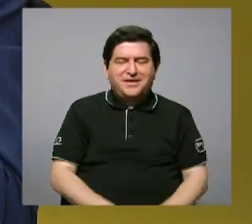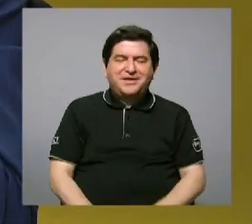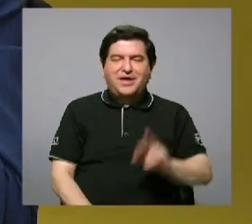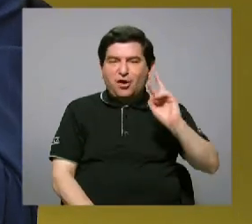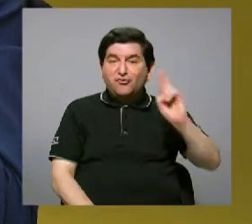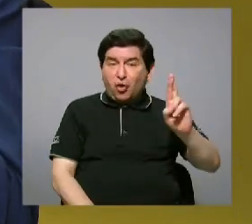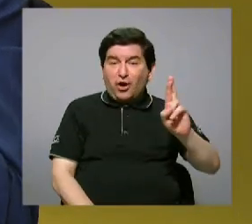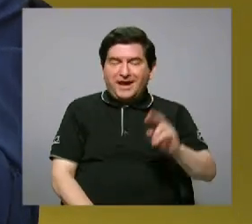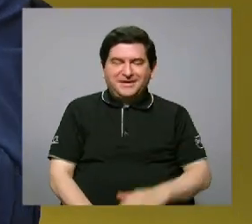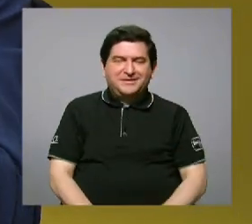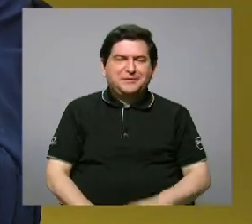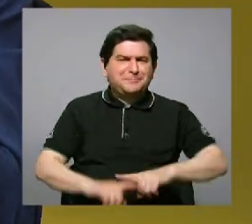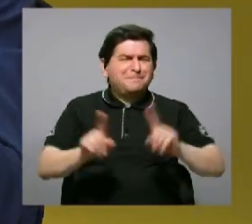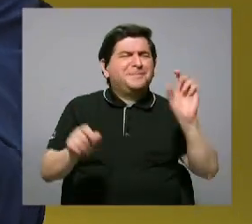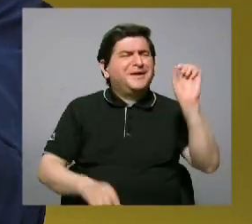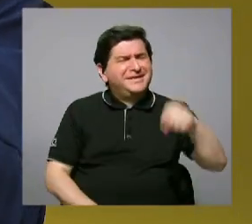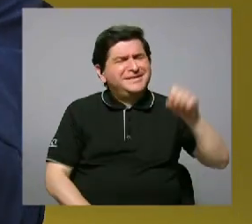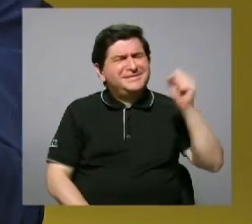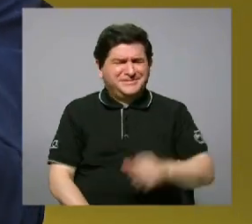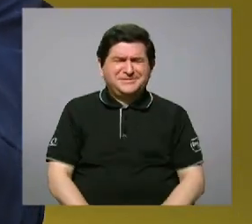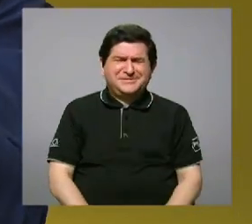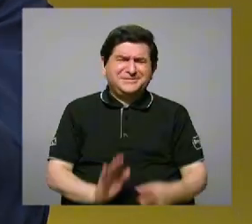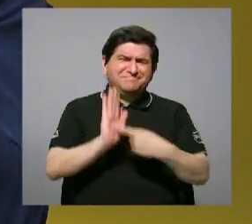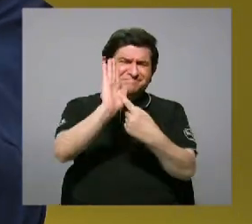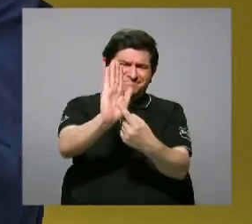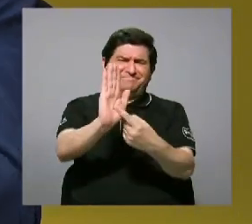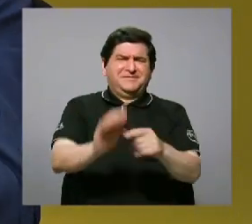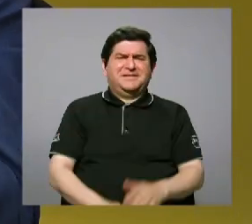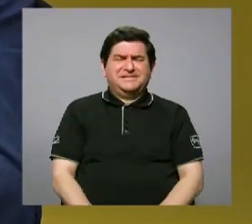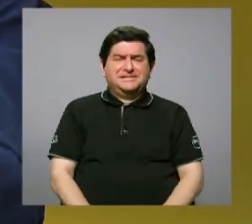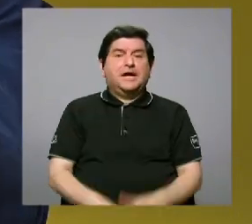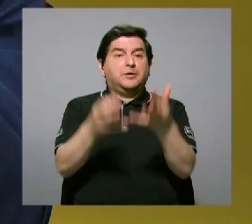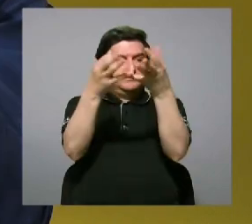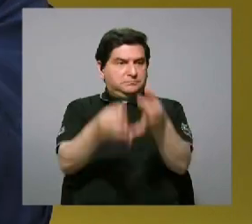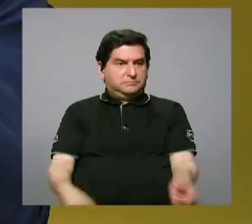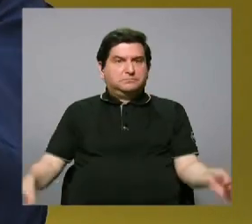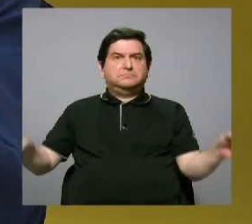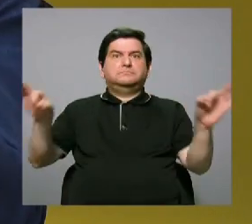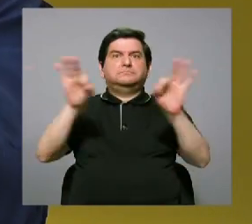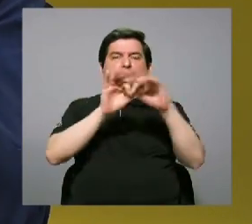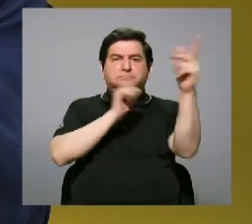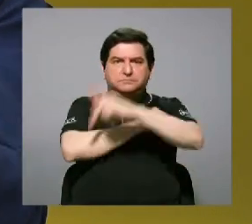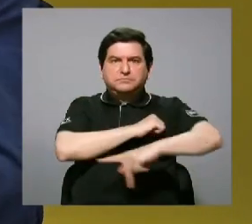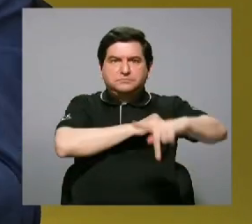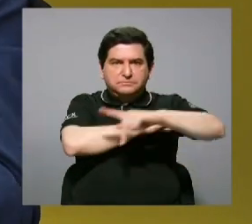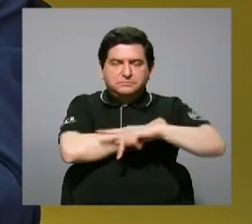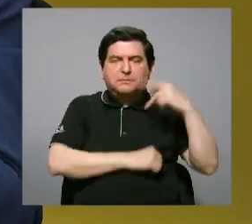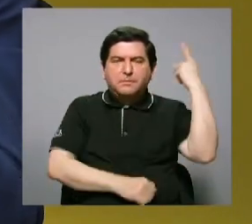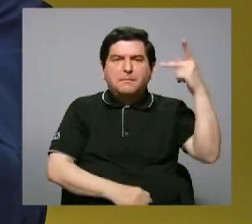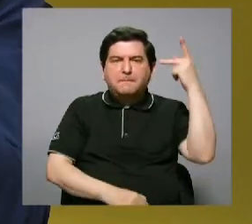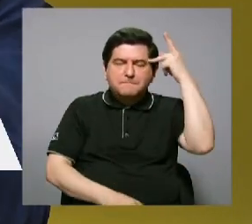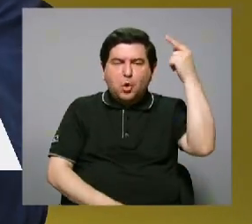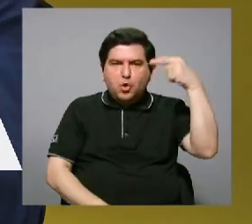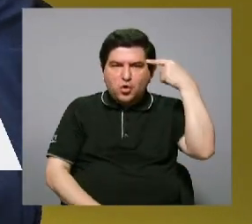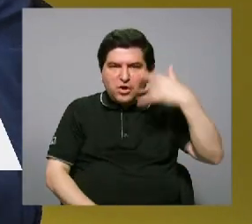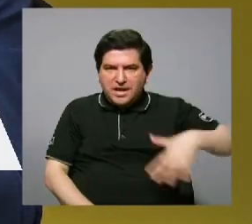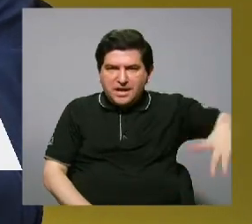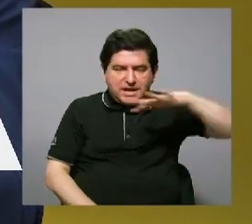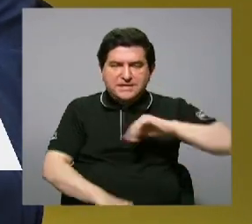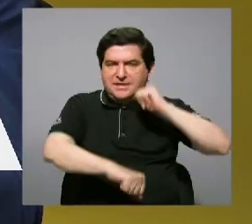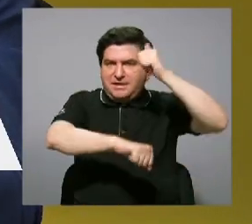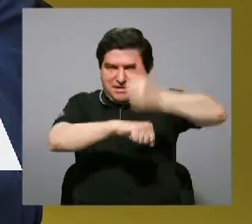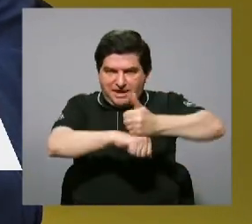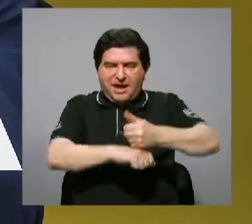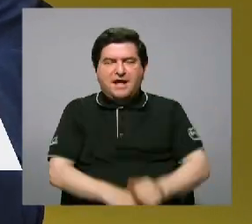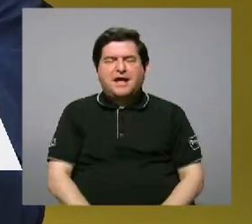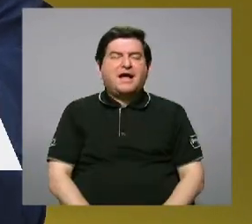pero sí pone de manifiesto la trascendencia que como país, como política de Estado, se le asigna a